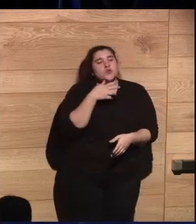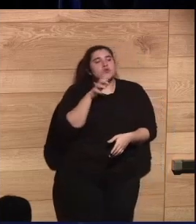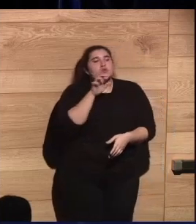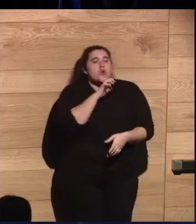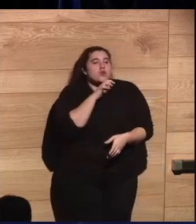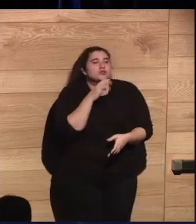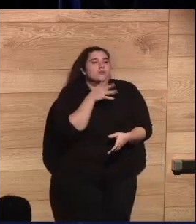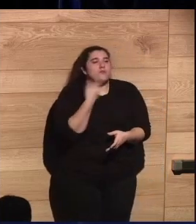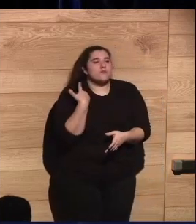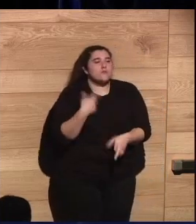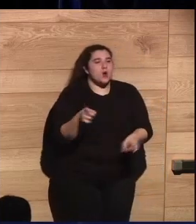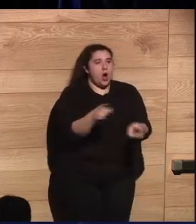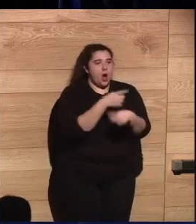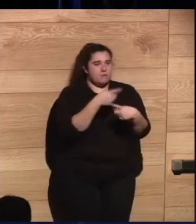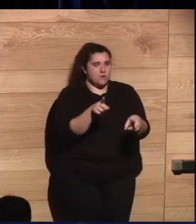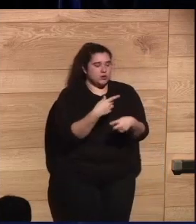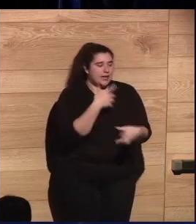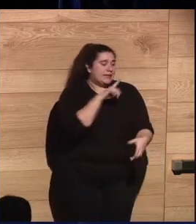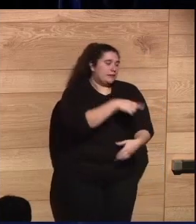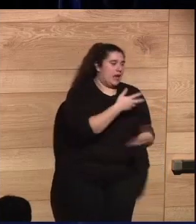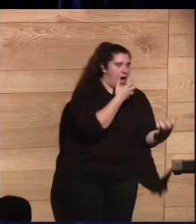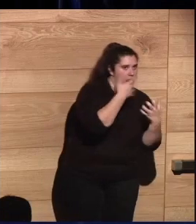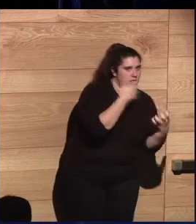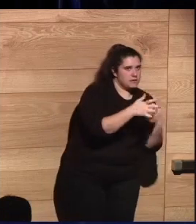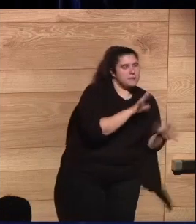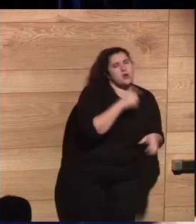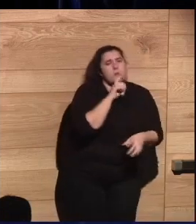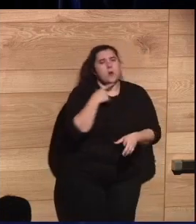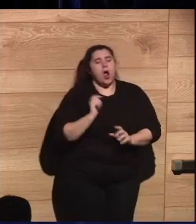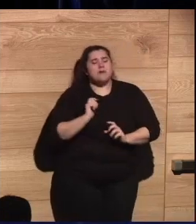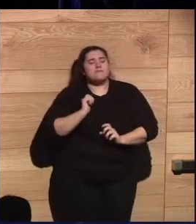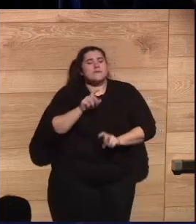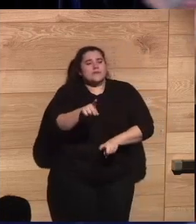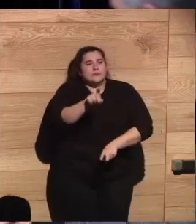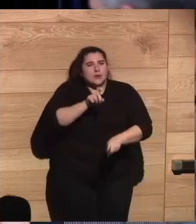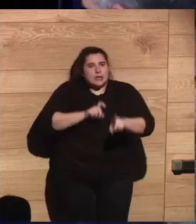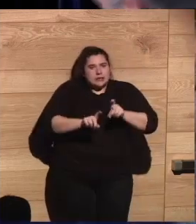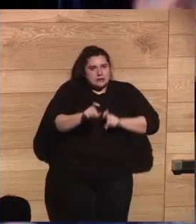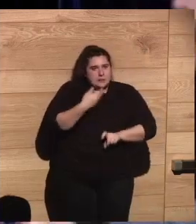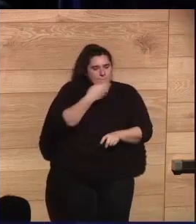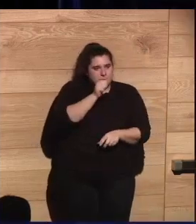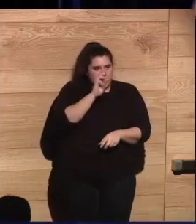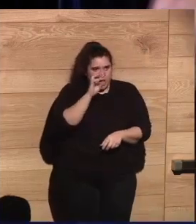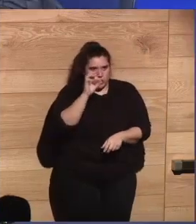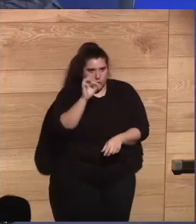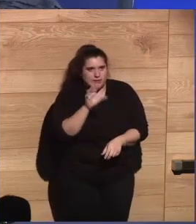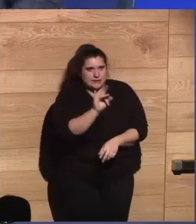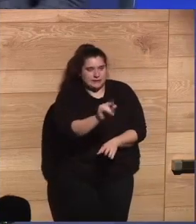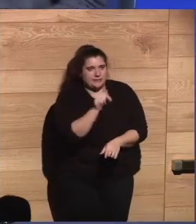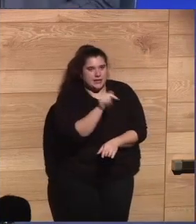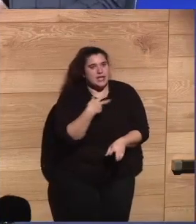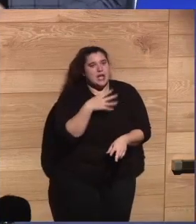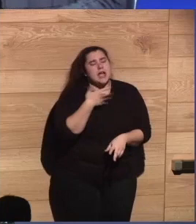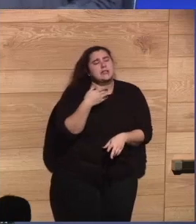también evidentemente en la música, se vuelve hacia lo primitivo. Bartók, es exactamente lo que ibas a decir, ¿no? Te contaba, el otro